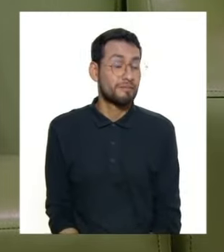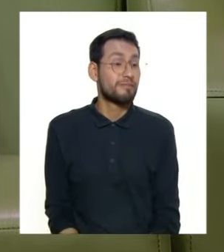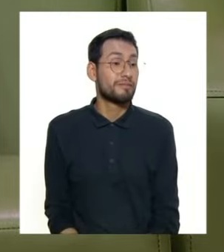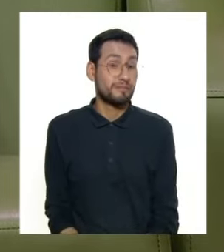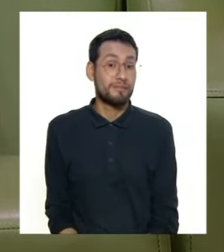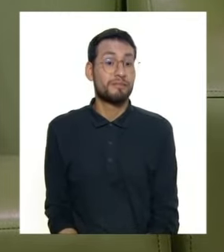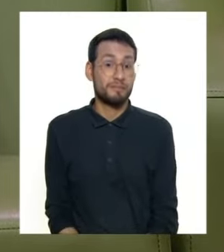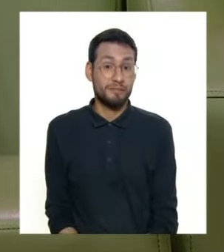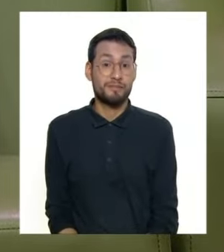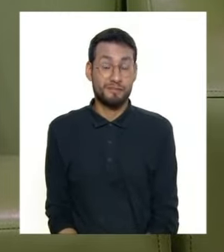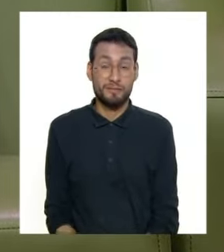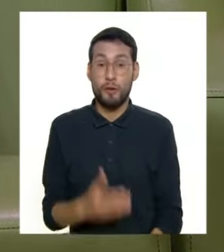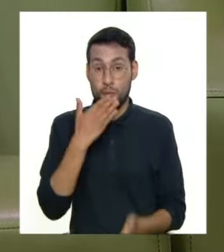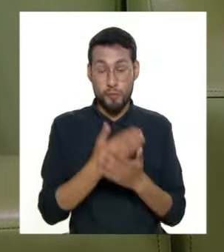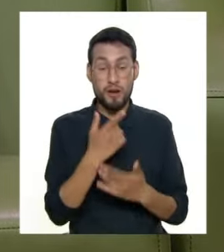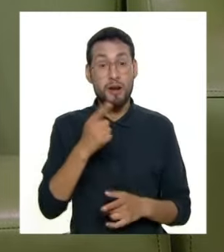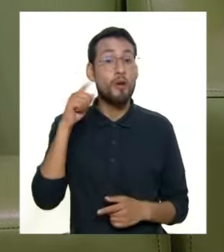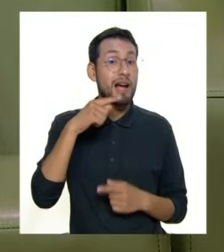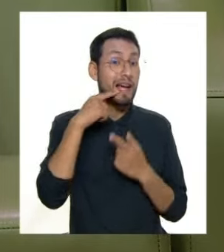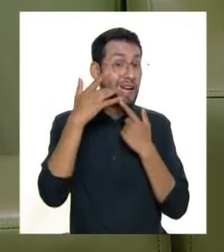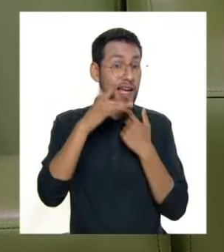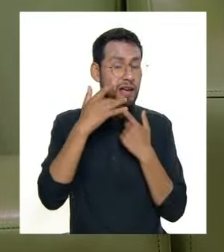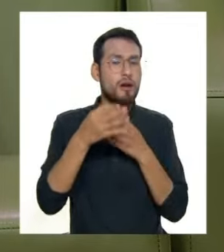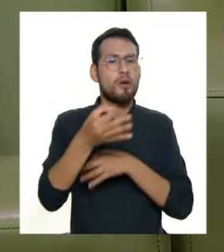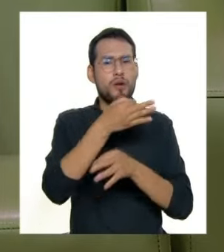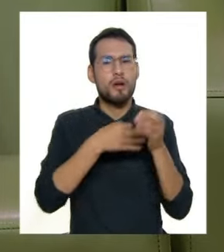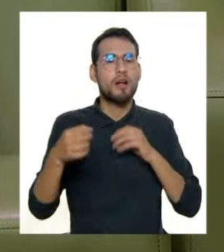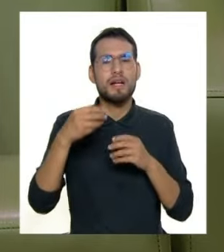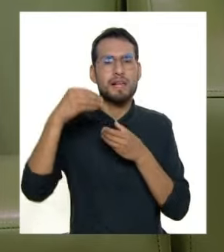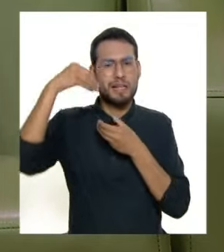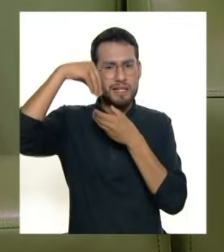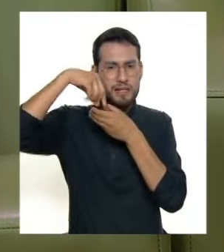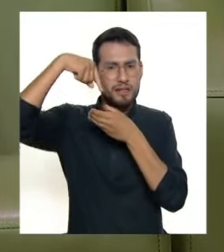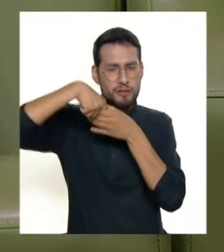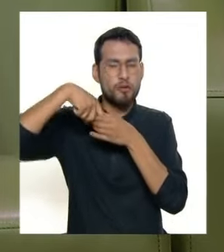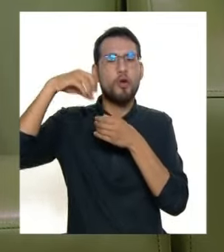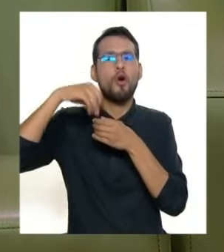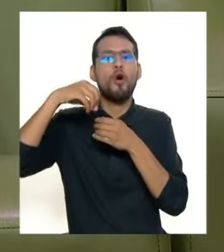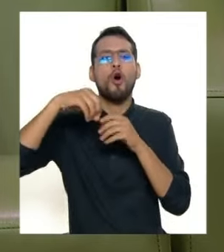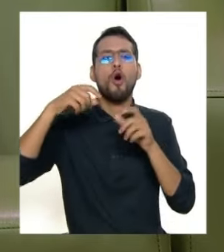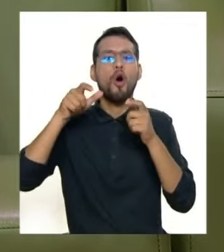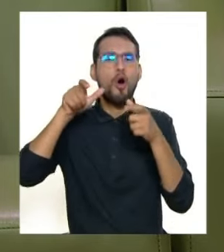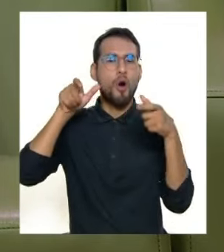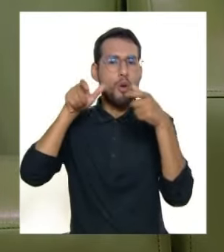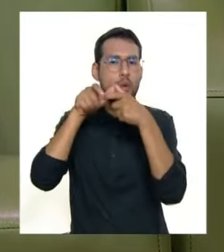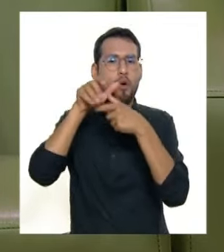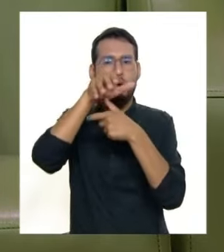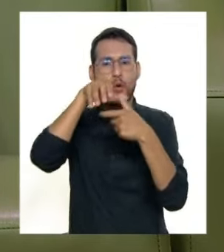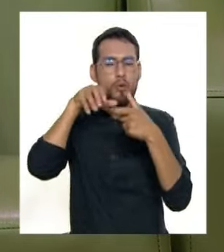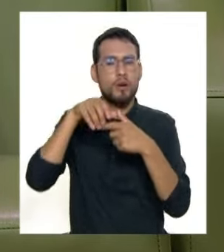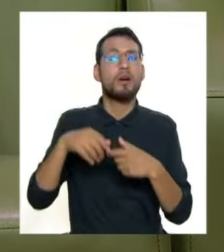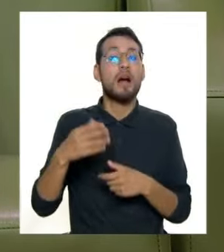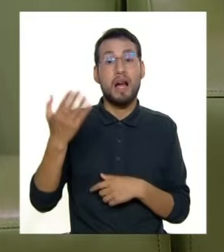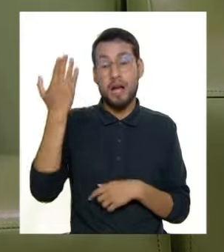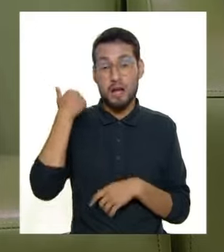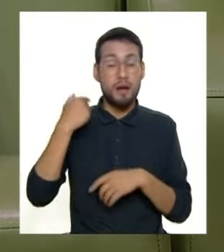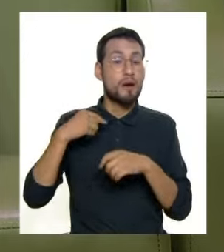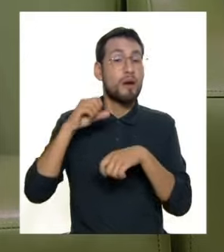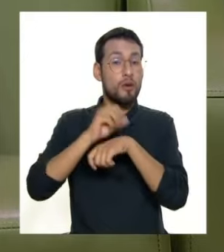pregunta en realidad. Mire, cuando falta un diente, nosotros podemos sustituir por implantes dentales o por un puente. Hasta hace unos 20 años atrás,